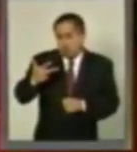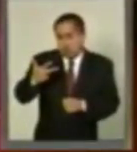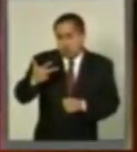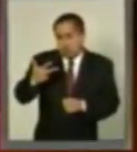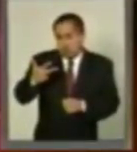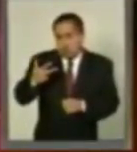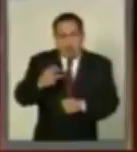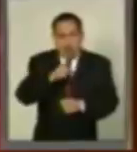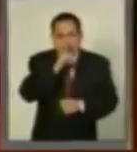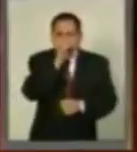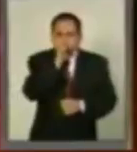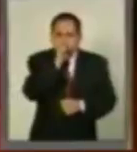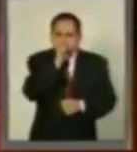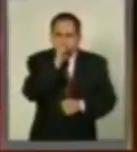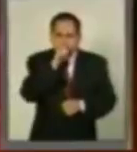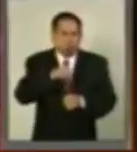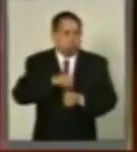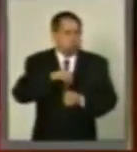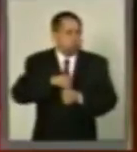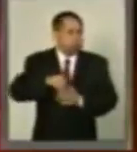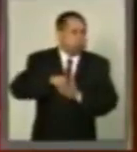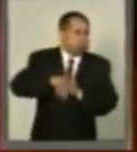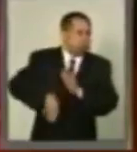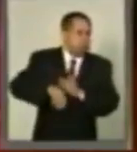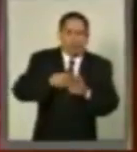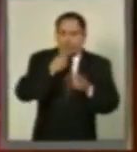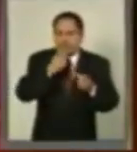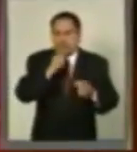no se lo cuentan absolutamente a nadie.